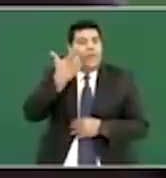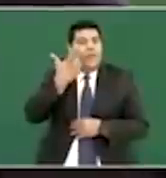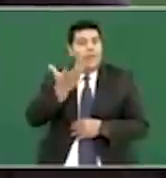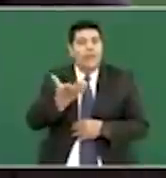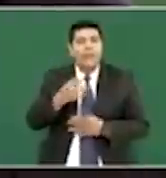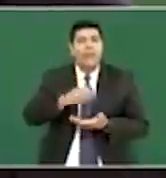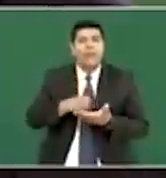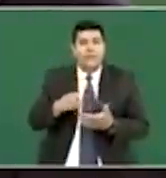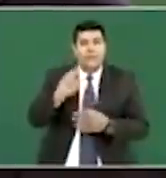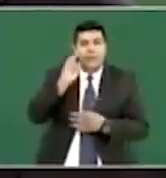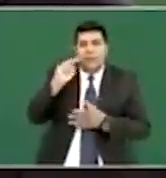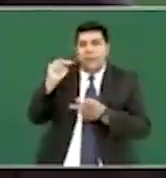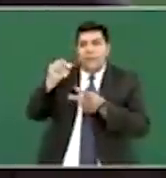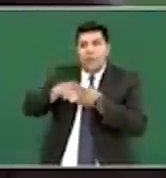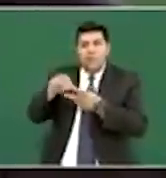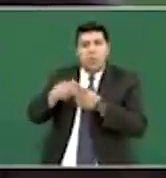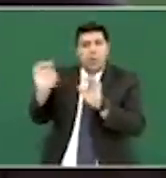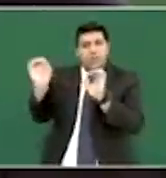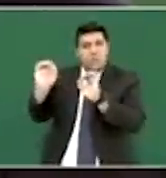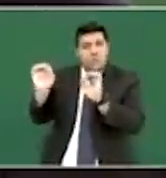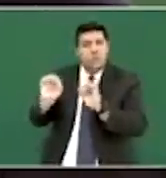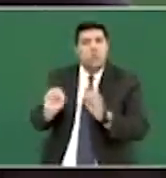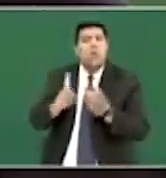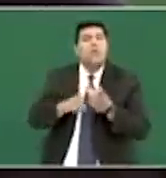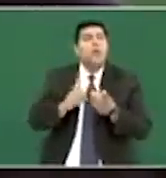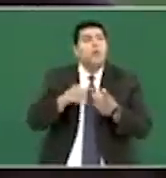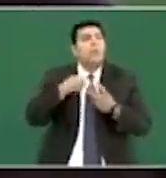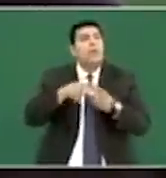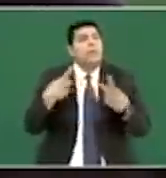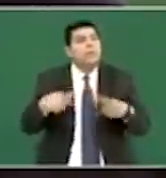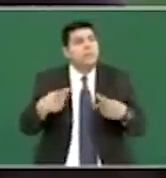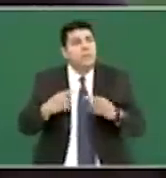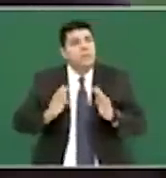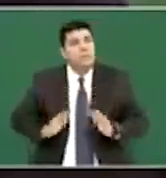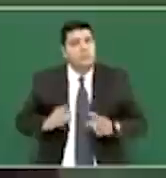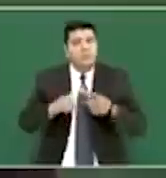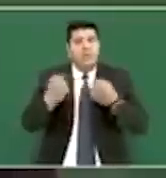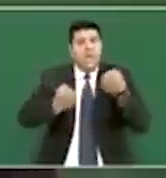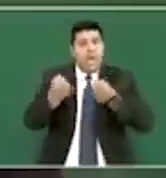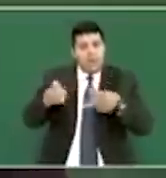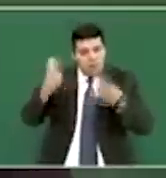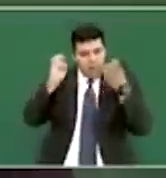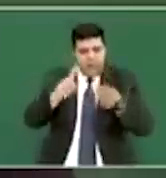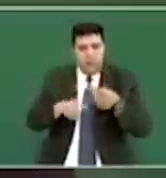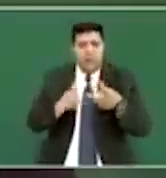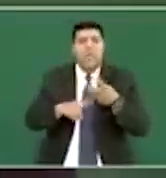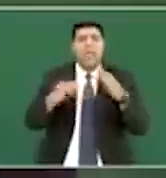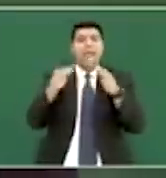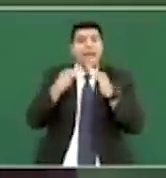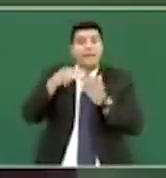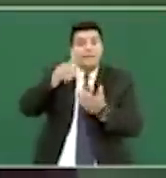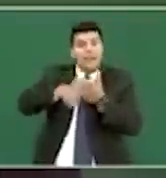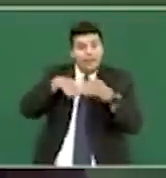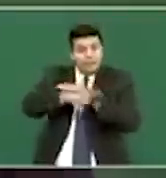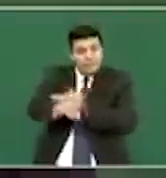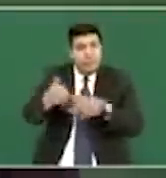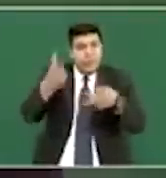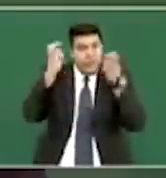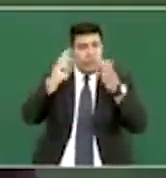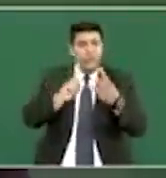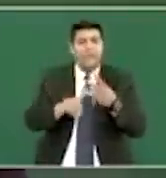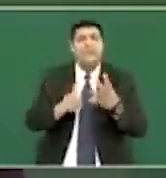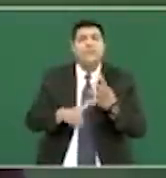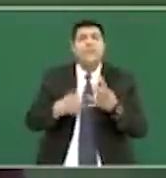si hubieron homicidios, no hubieron homicidios, dónde hubieron homicidios, cómo estuvo el robo de vehículos, cómo estuvo el robo a casa, habitación, cómo estuvo el